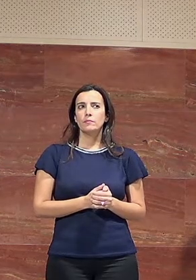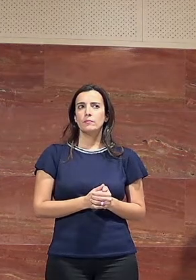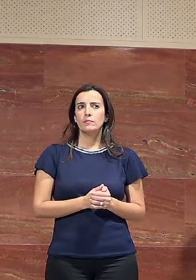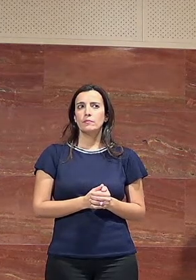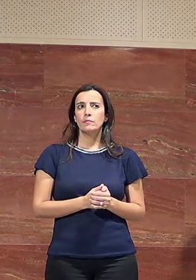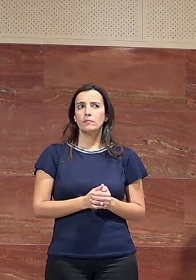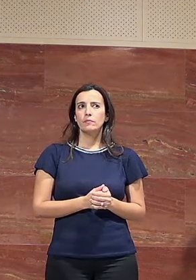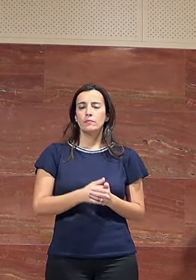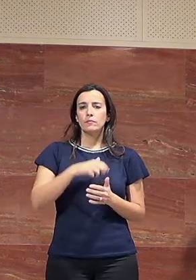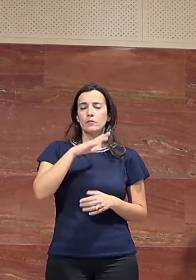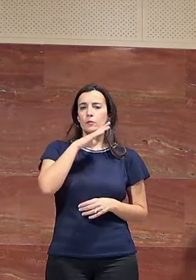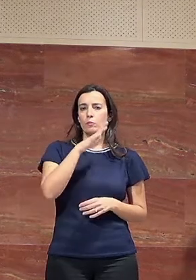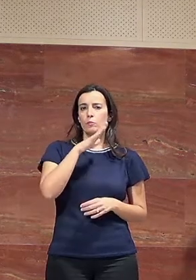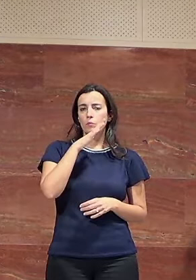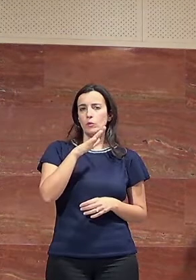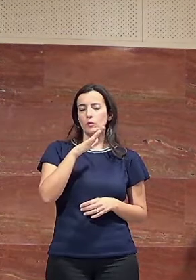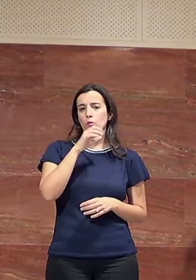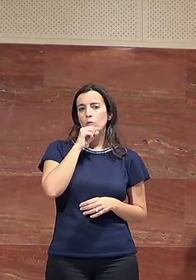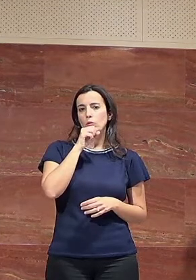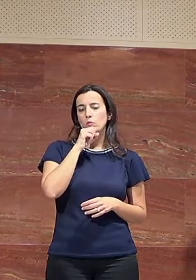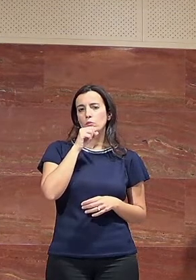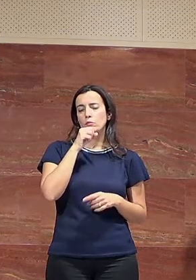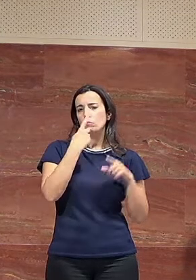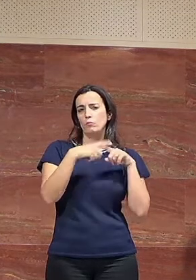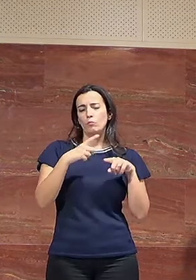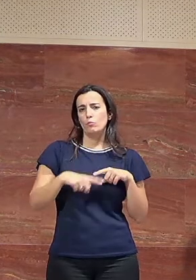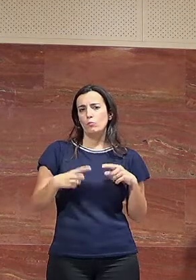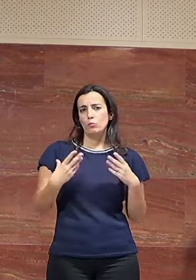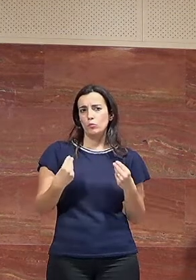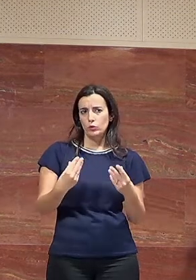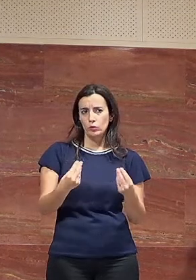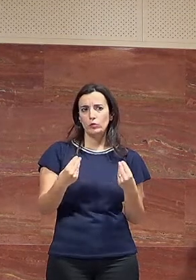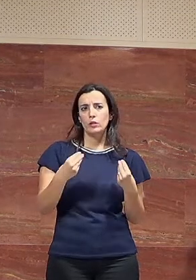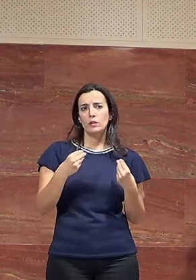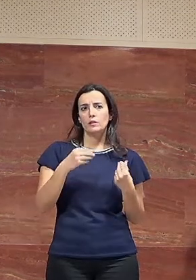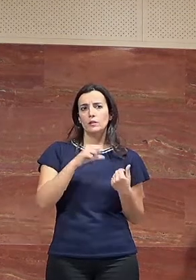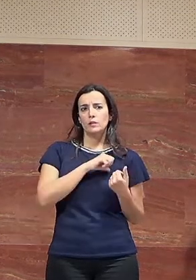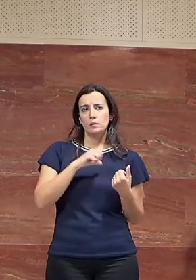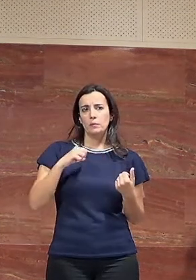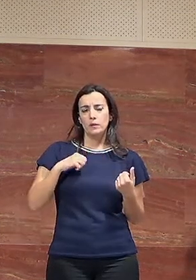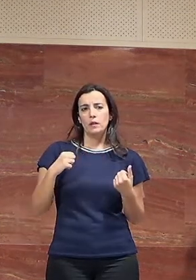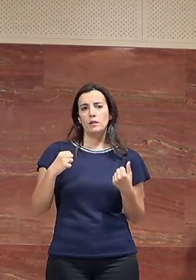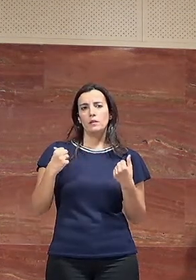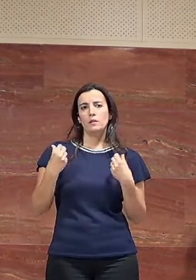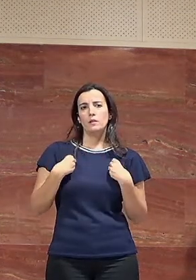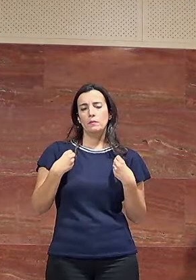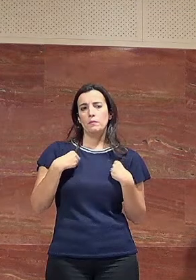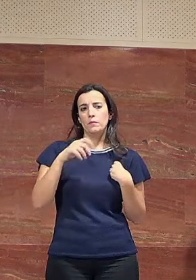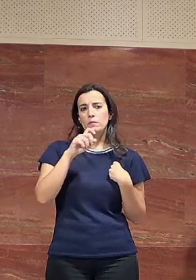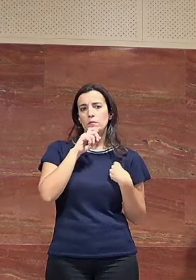memorias, tiene muchos objetos y Ujú. se necesita una intimidad, un momento cuando tiene que